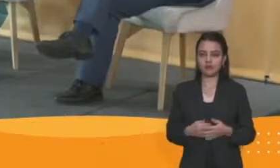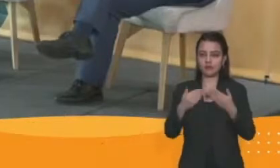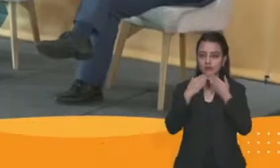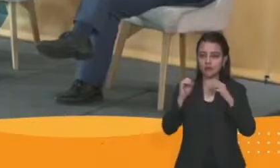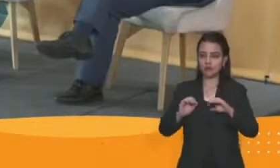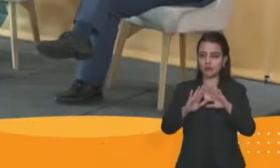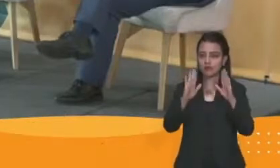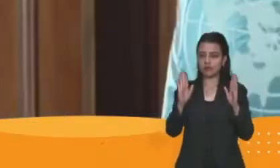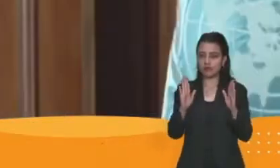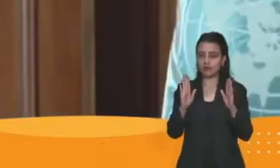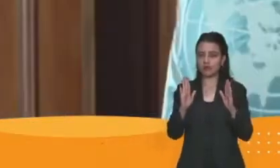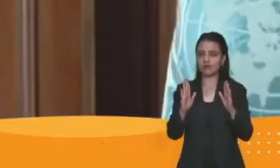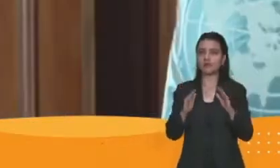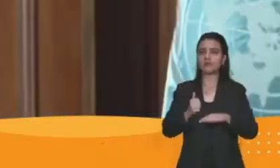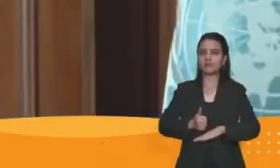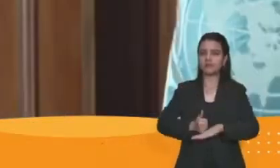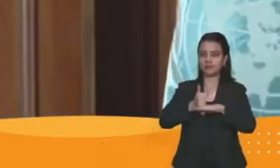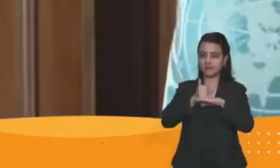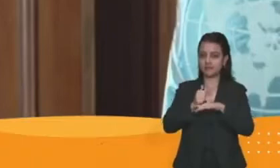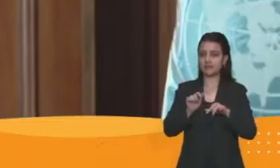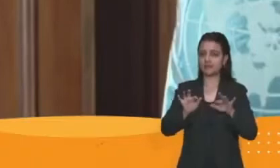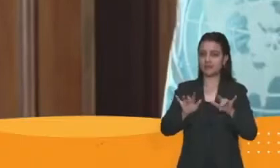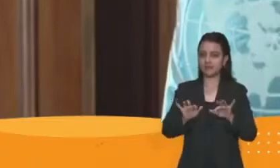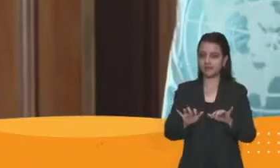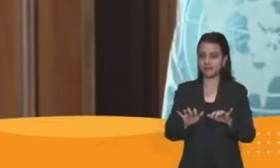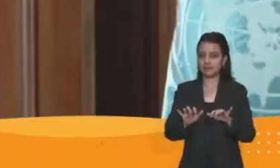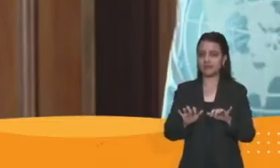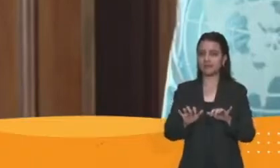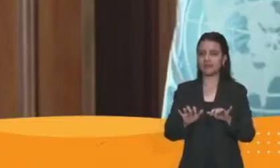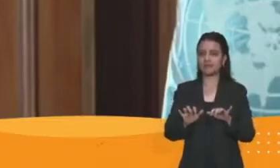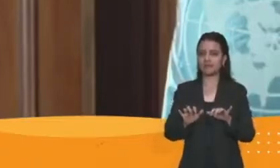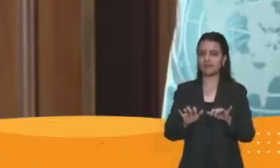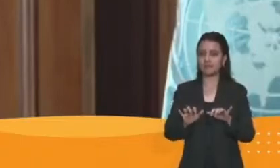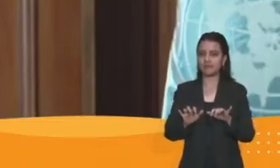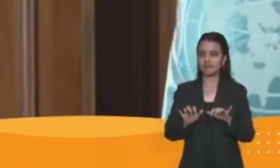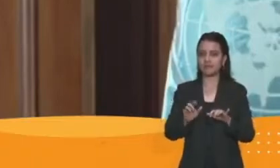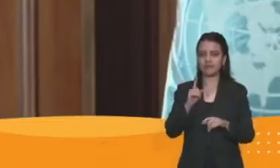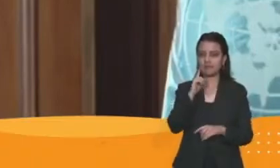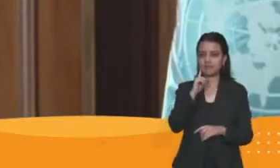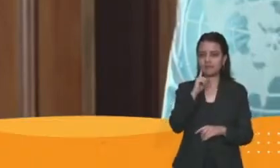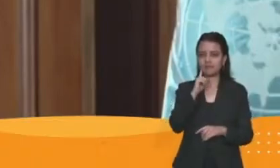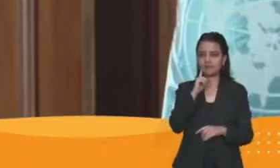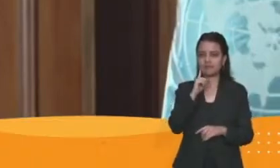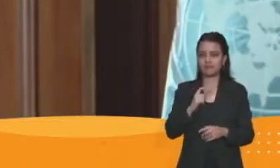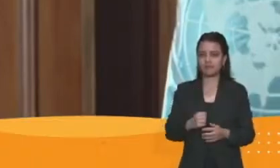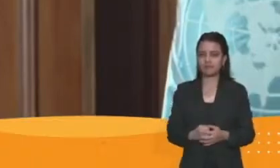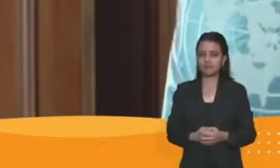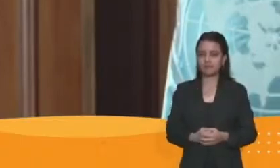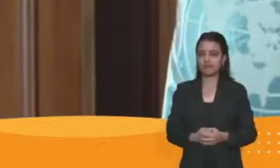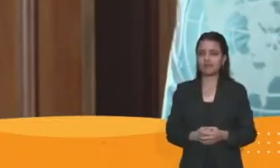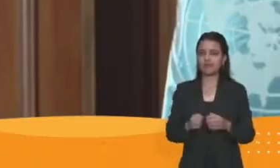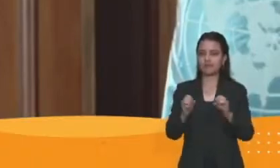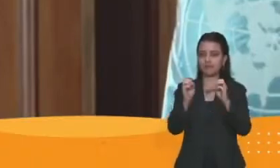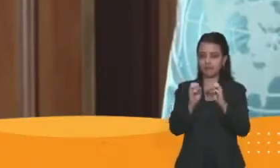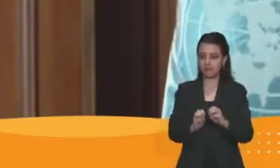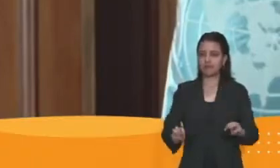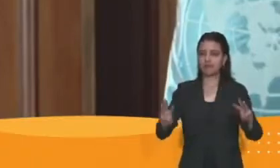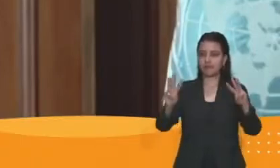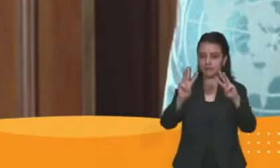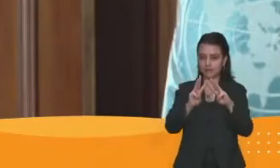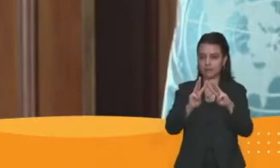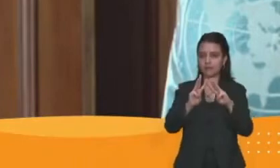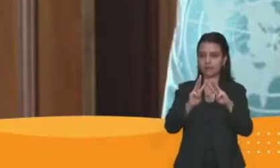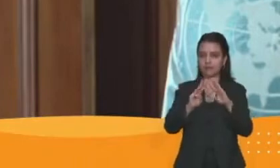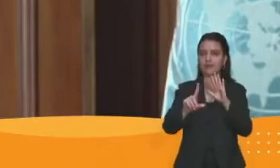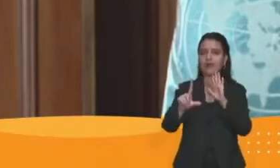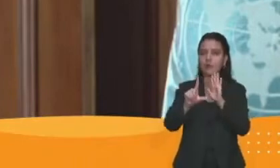Director de la Oficina Internacional de Narcóticos y Aplicación de la Ley, INL, el señor Brian Harris, y